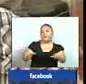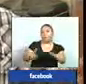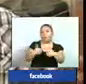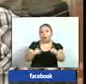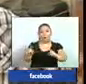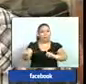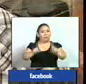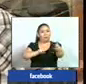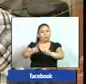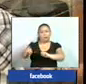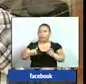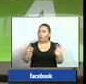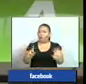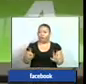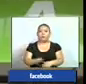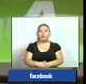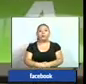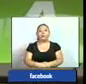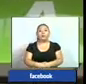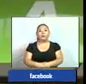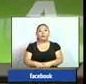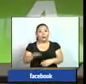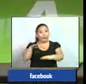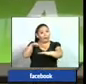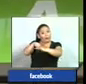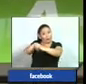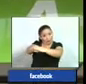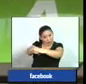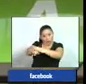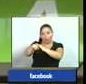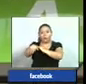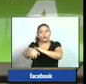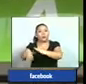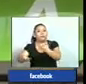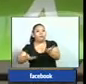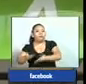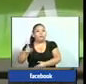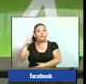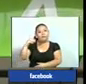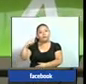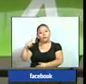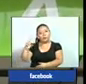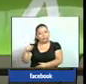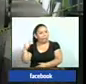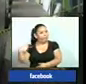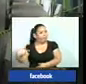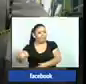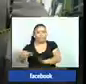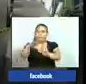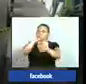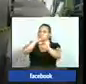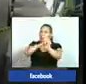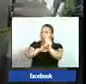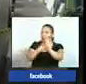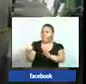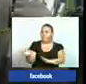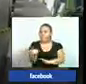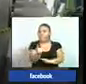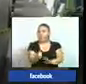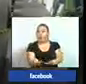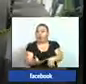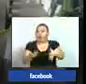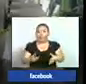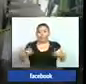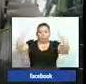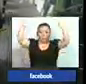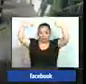movilización. Para ingresar al mercado dueñas de Santa Tecla, el protocolo se mantiene, los usuarios pasan por un arco